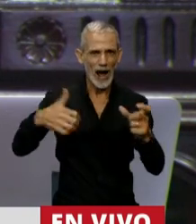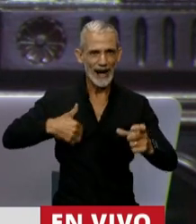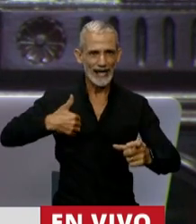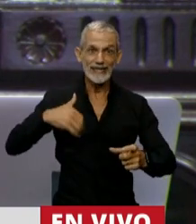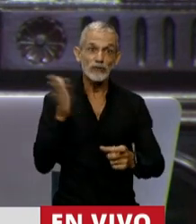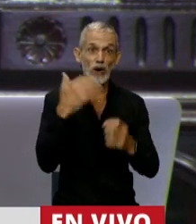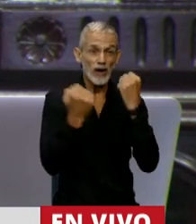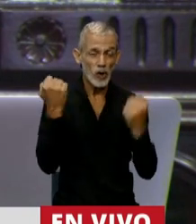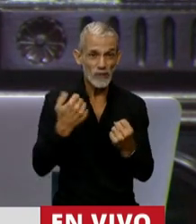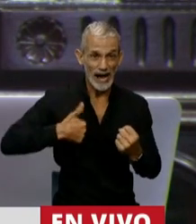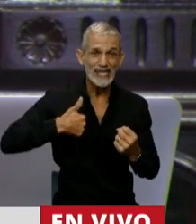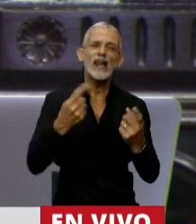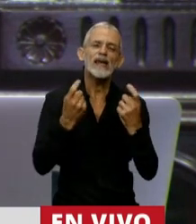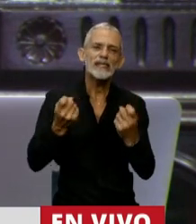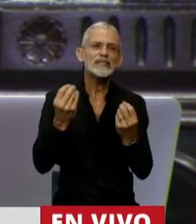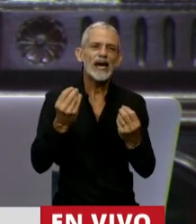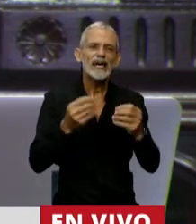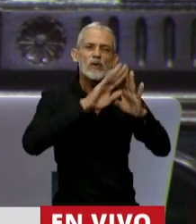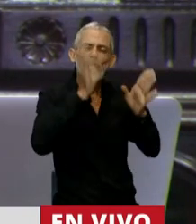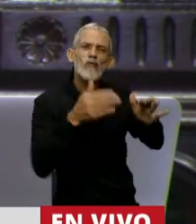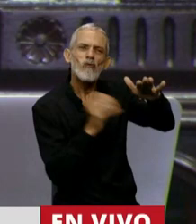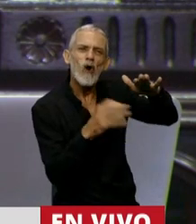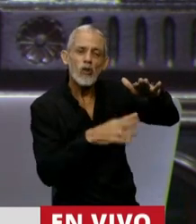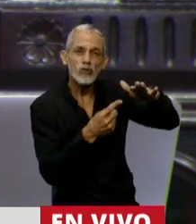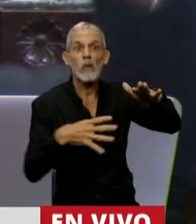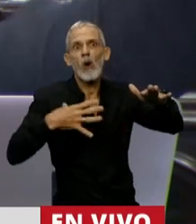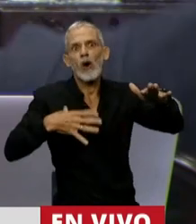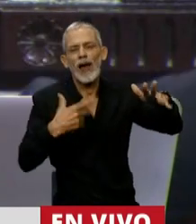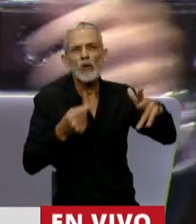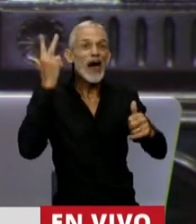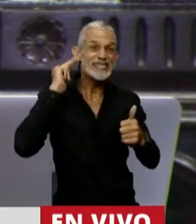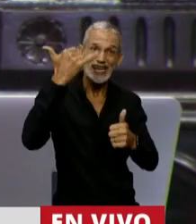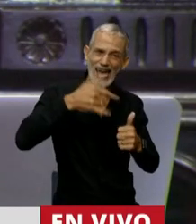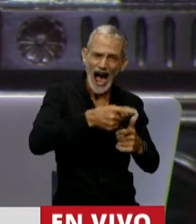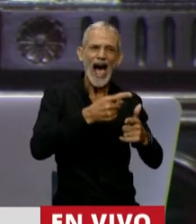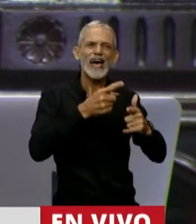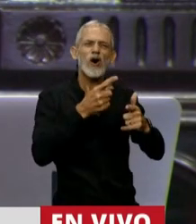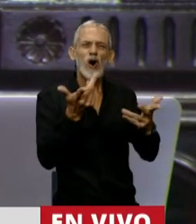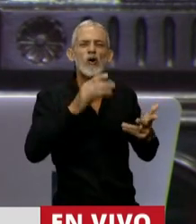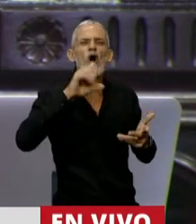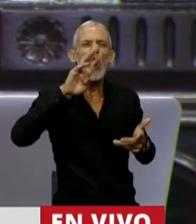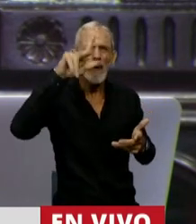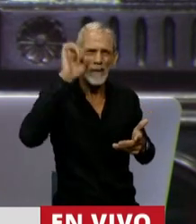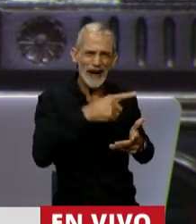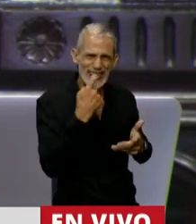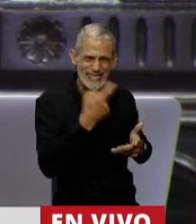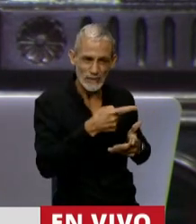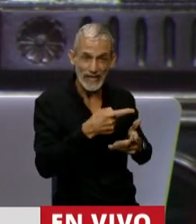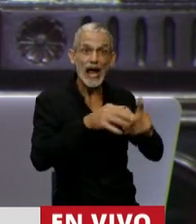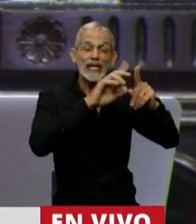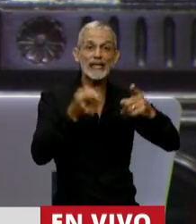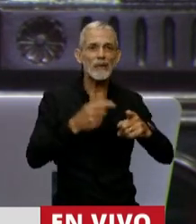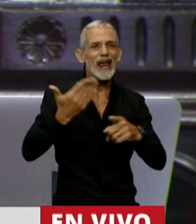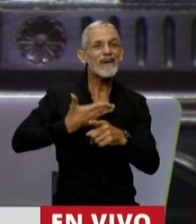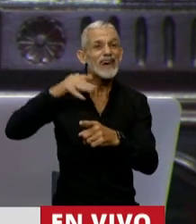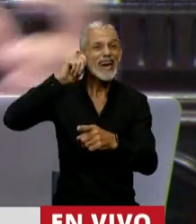toda la economía argentina hubiese necesitado, que es un fondo anticíclico, como tiene Chile con el cobre y nosotros probablemente podríamos haber hecho con el